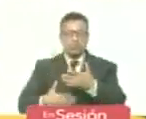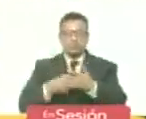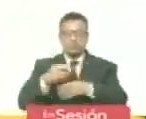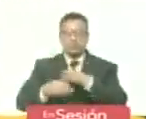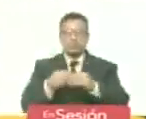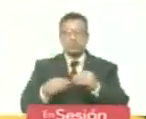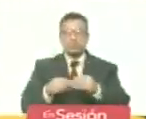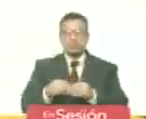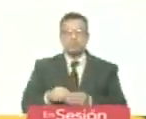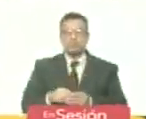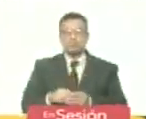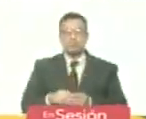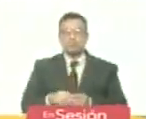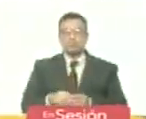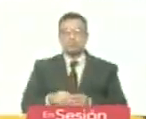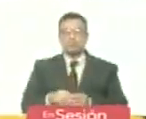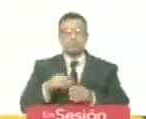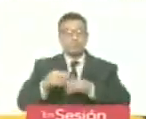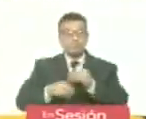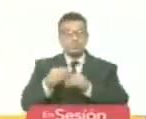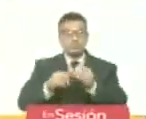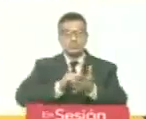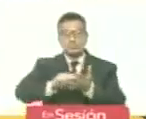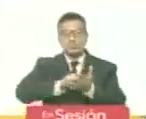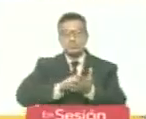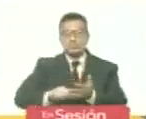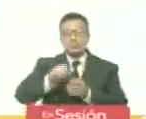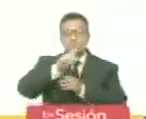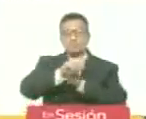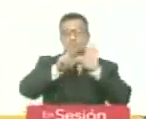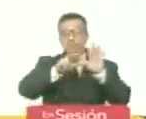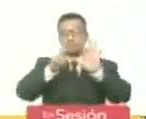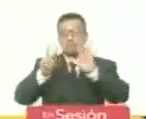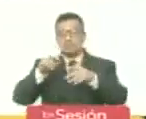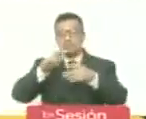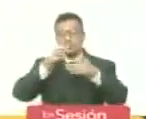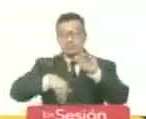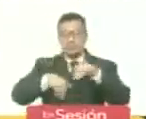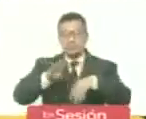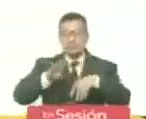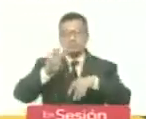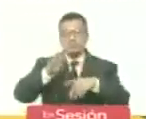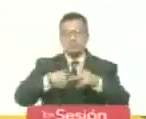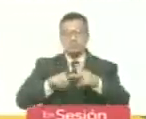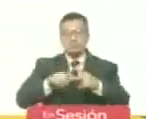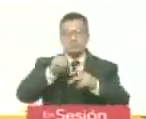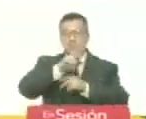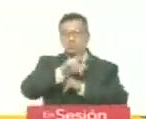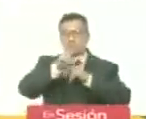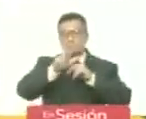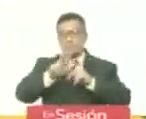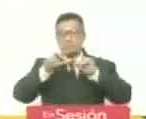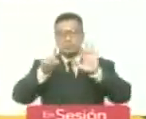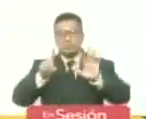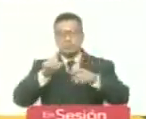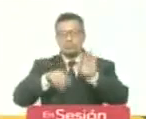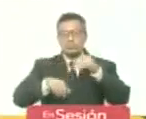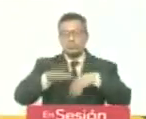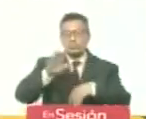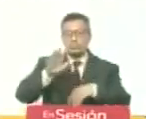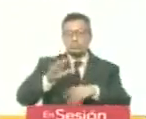conformidad con lo establecido en los artículos 187, numeral 14 y 236, numeral 15